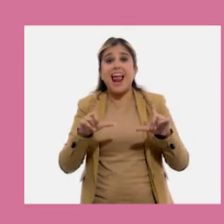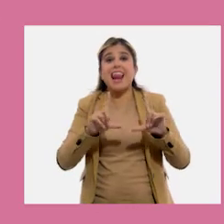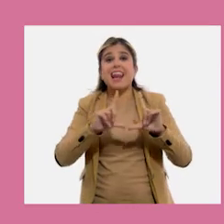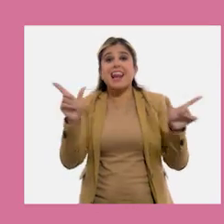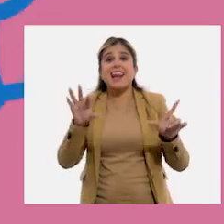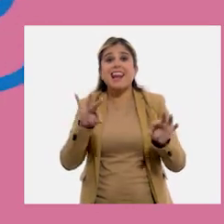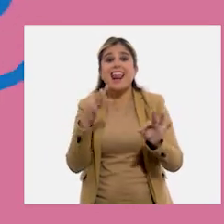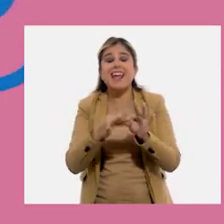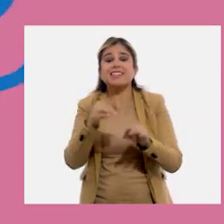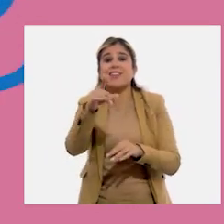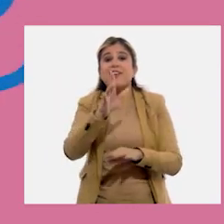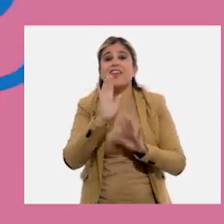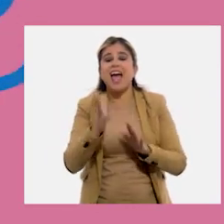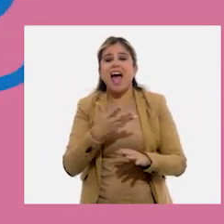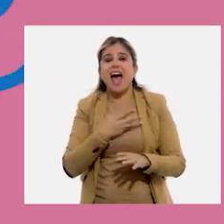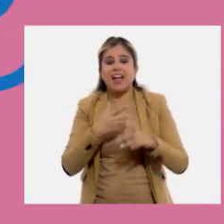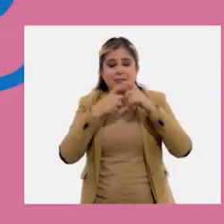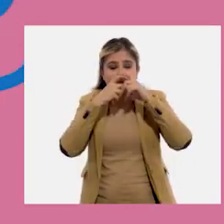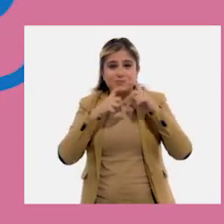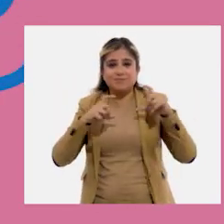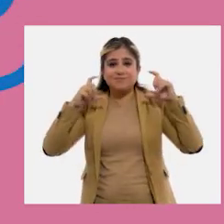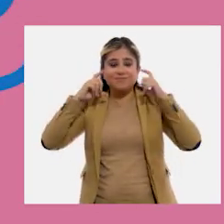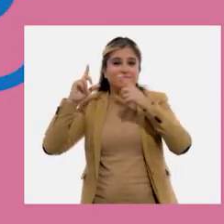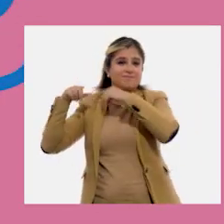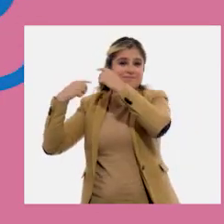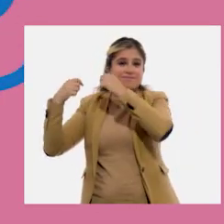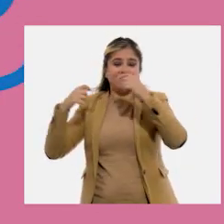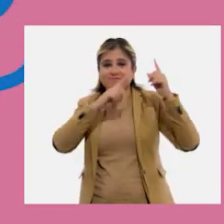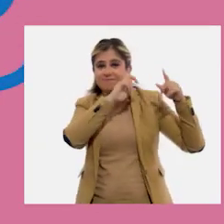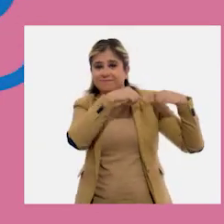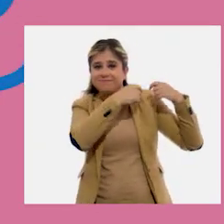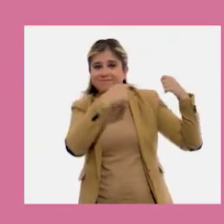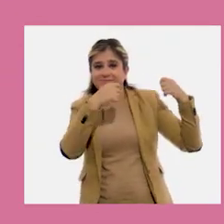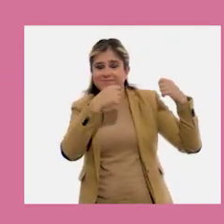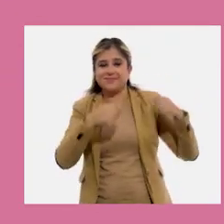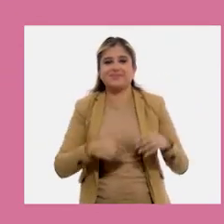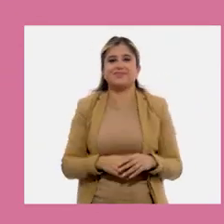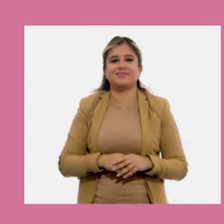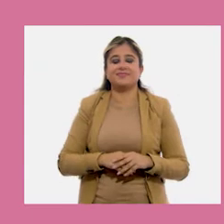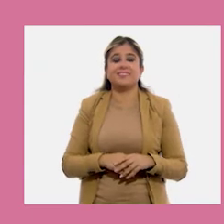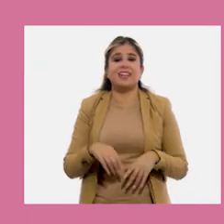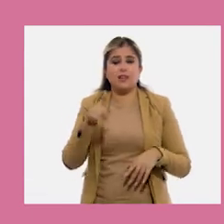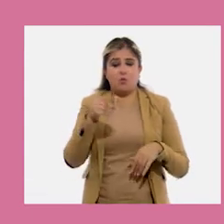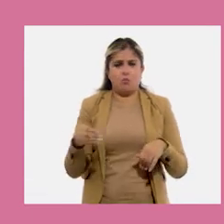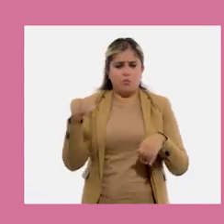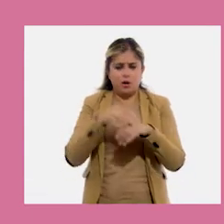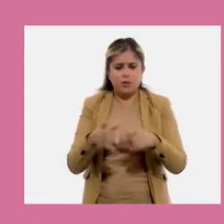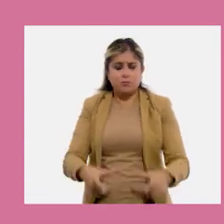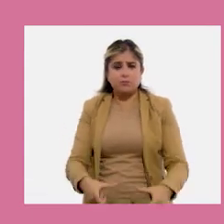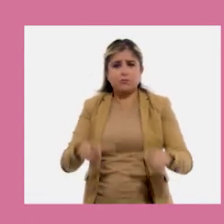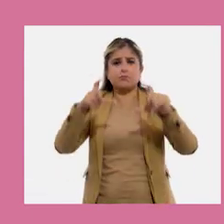¡Listo! Ya tienes un cubrebocas con 2 pares de cuerdas. Para